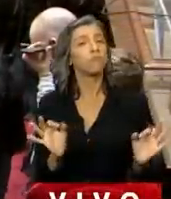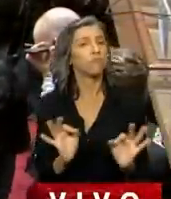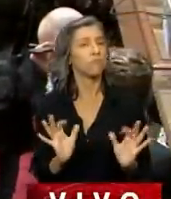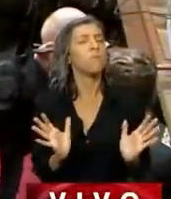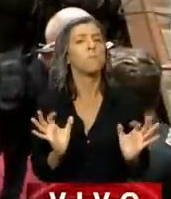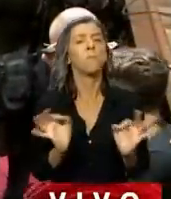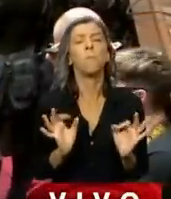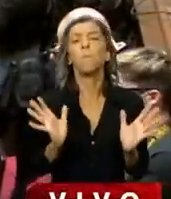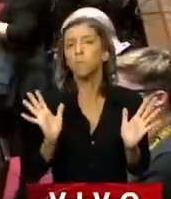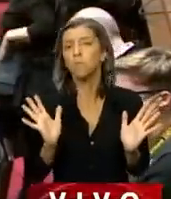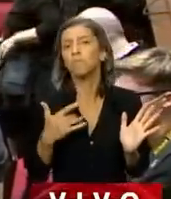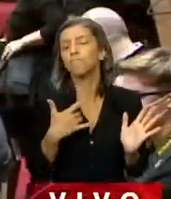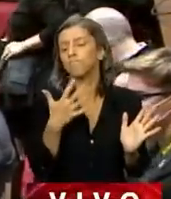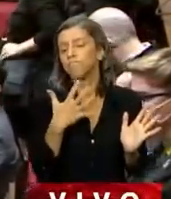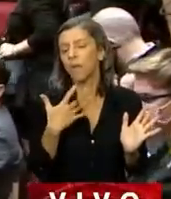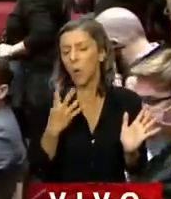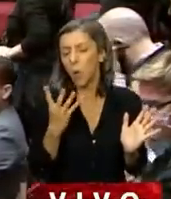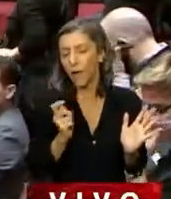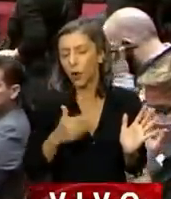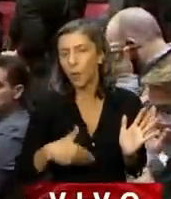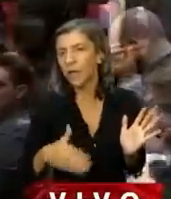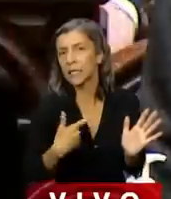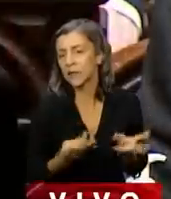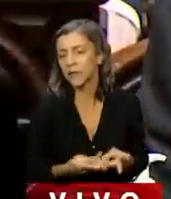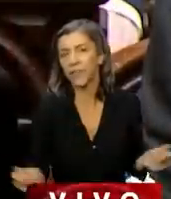faltan también 4 meses para que concluya el mandato.